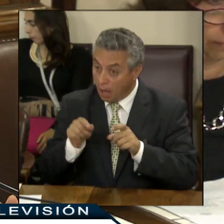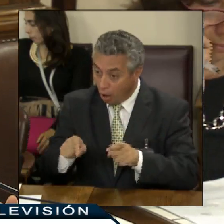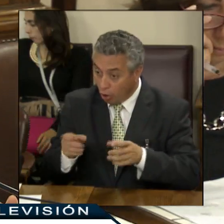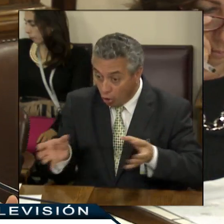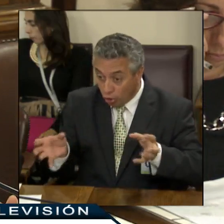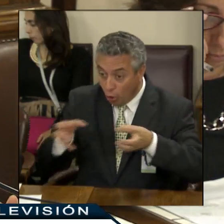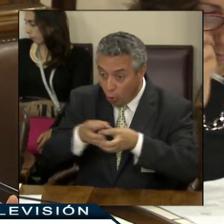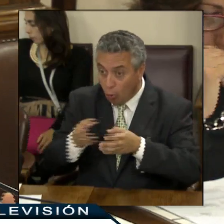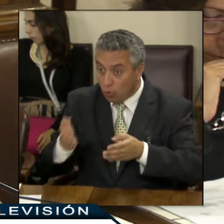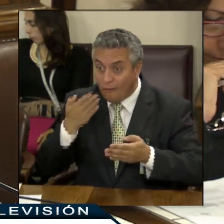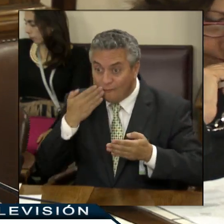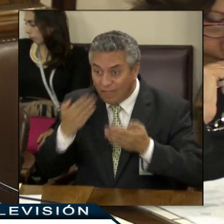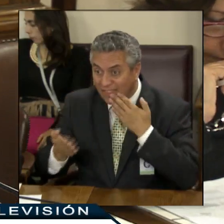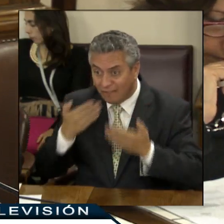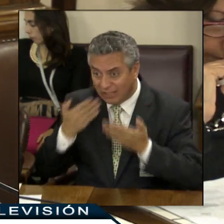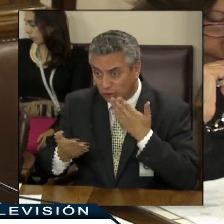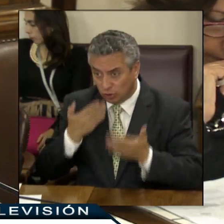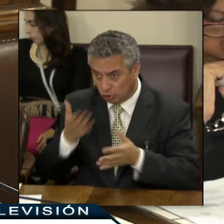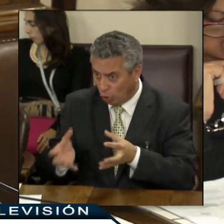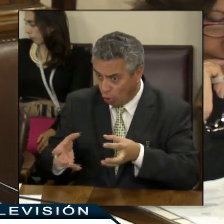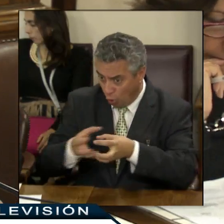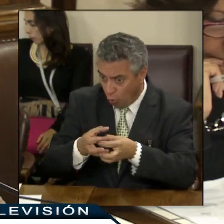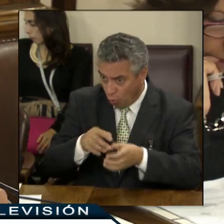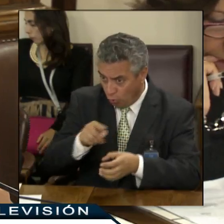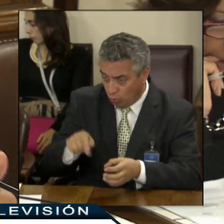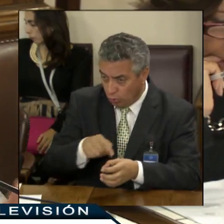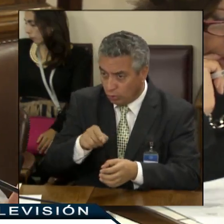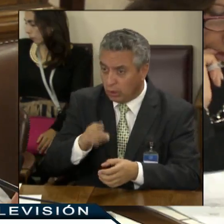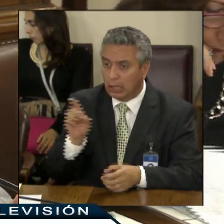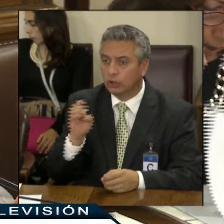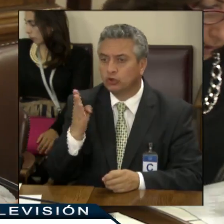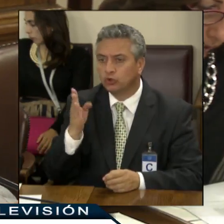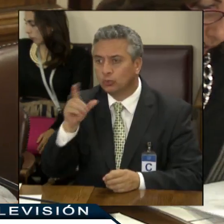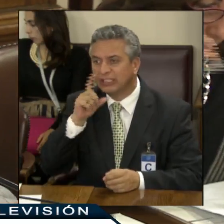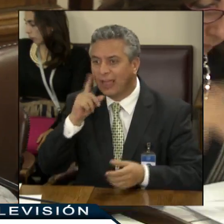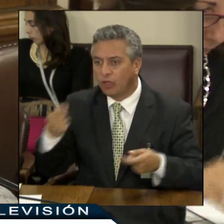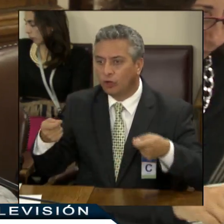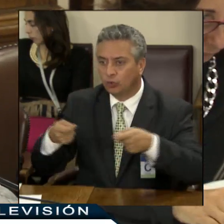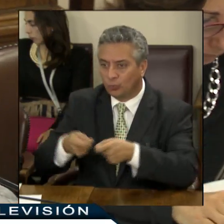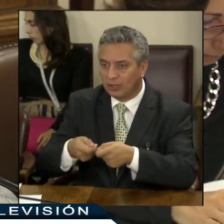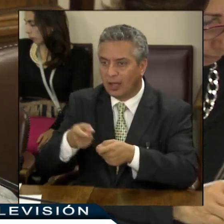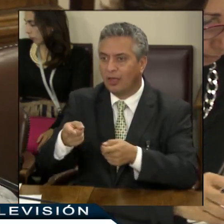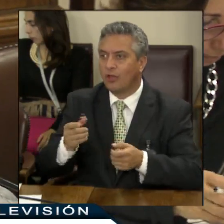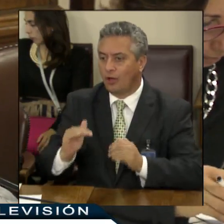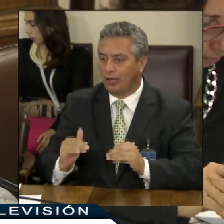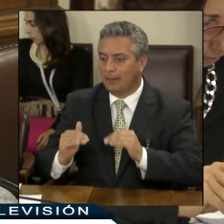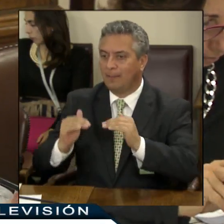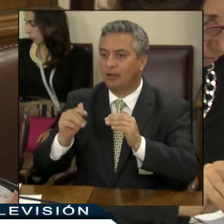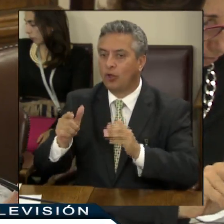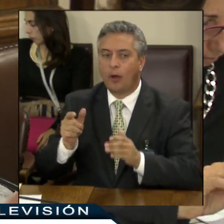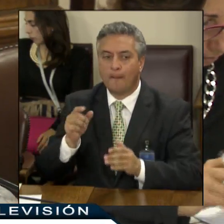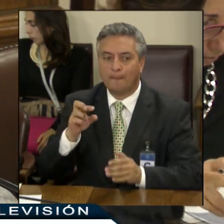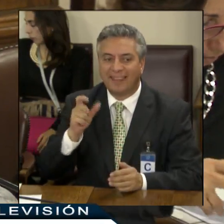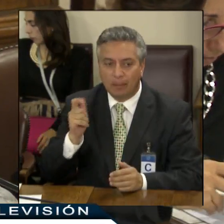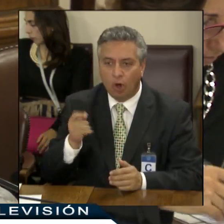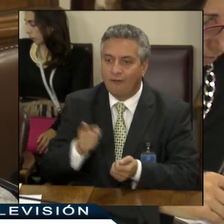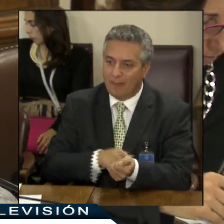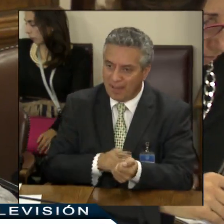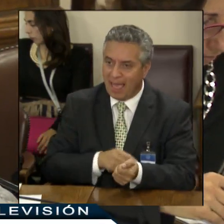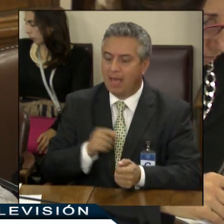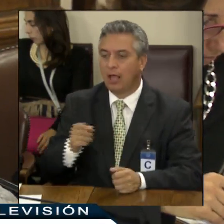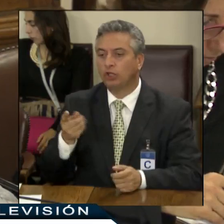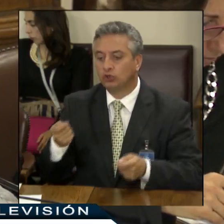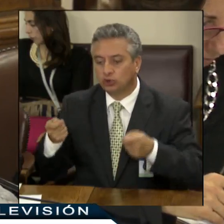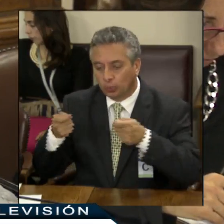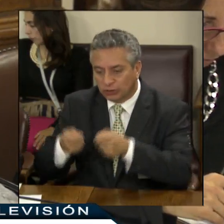beneficio ya eh el subsidio para el mejoramiento del patrimonio Familiar El subsidio No es cierto